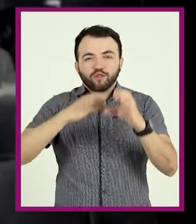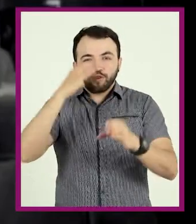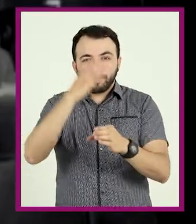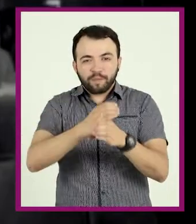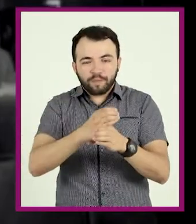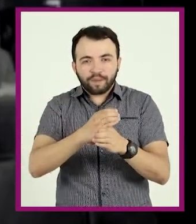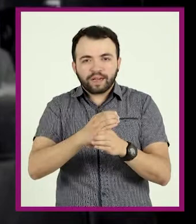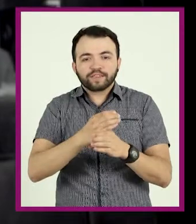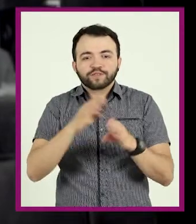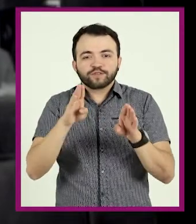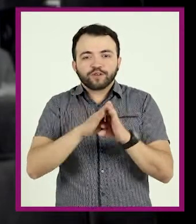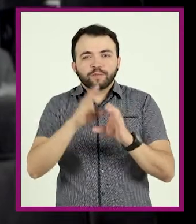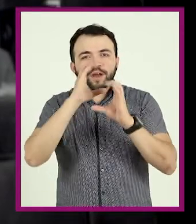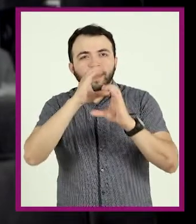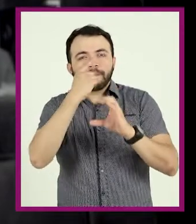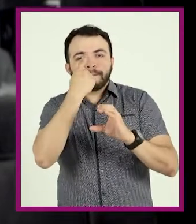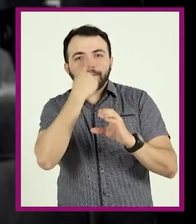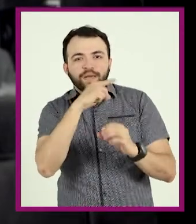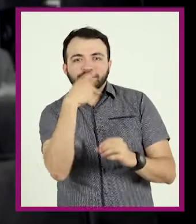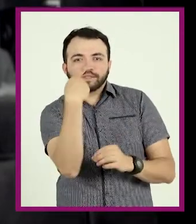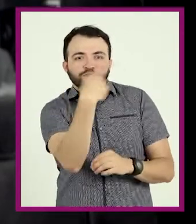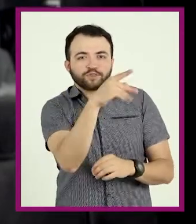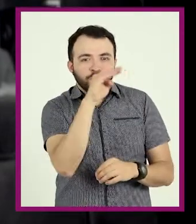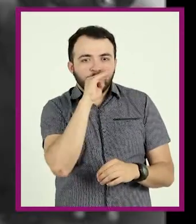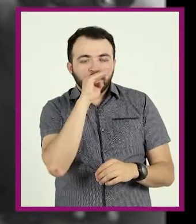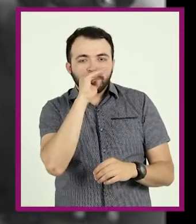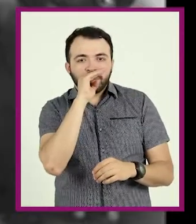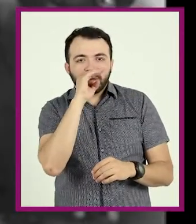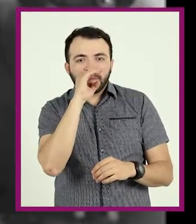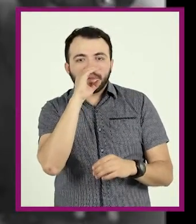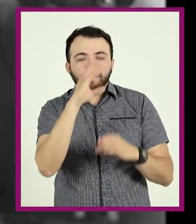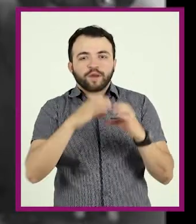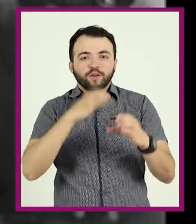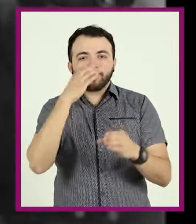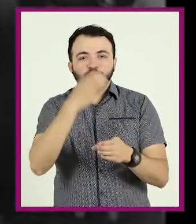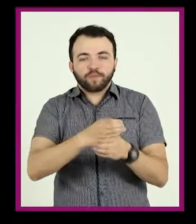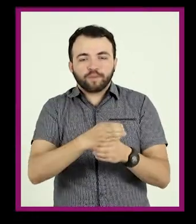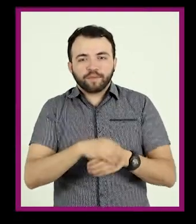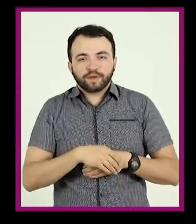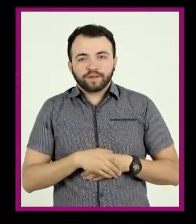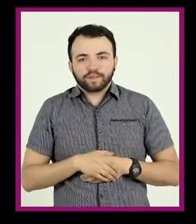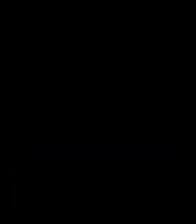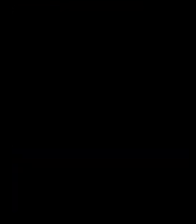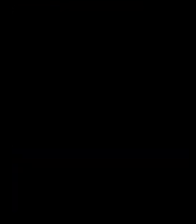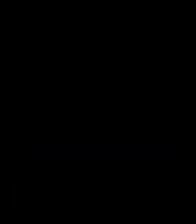un canto dedicado exclusivamente a las madres en sus cumpleaños.